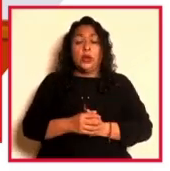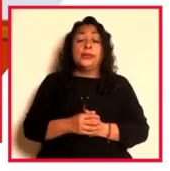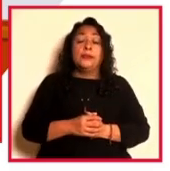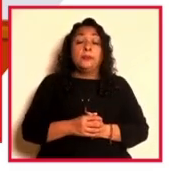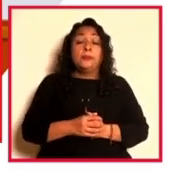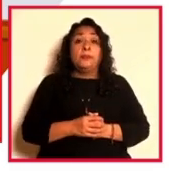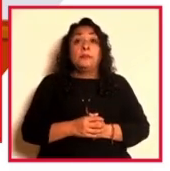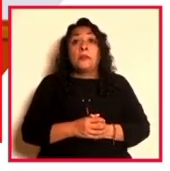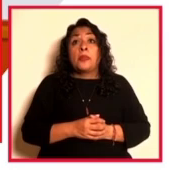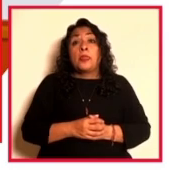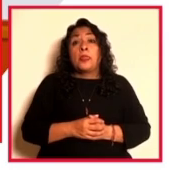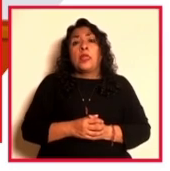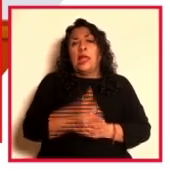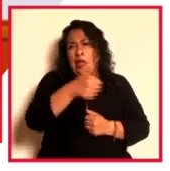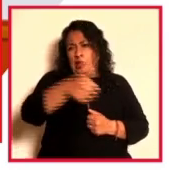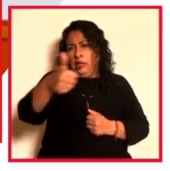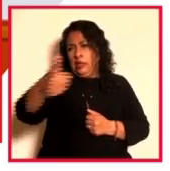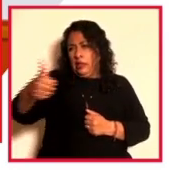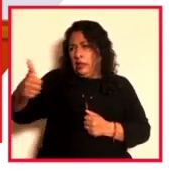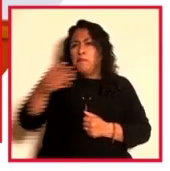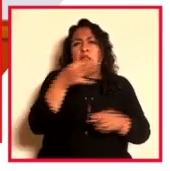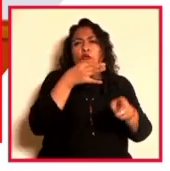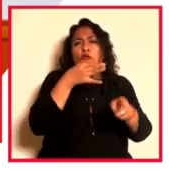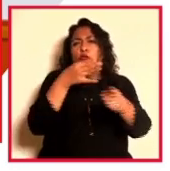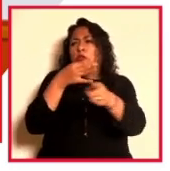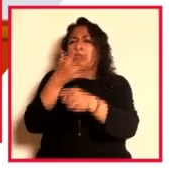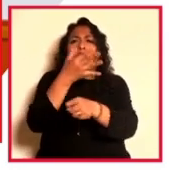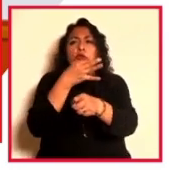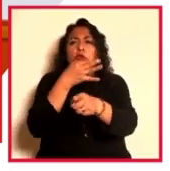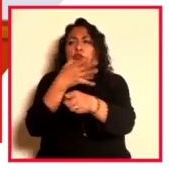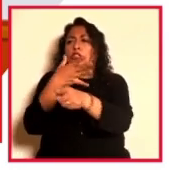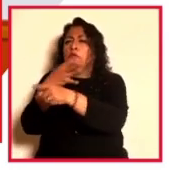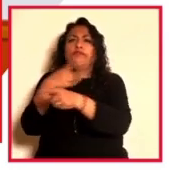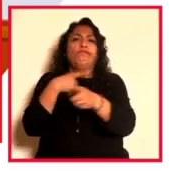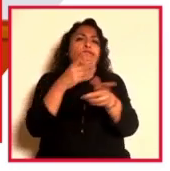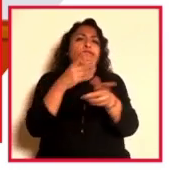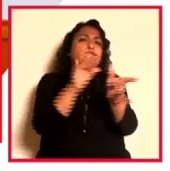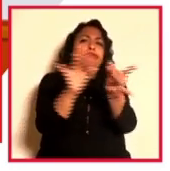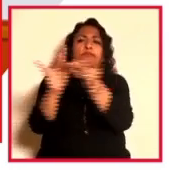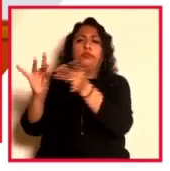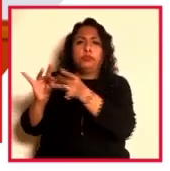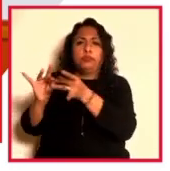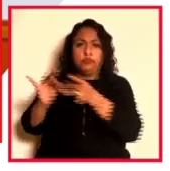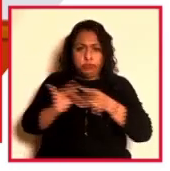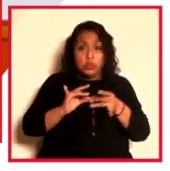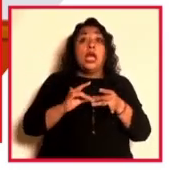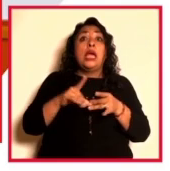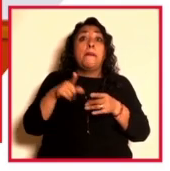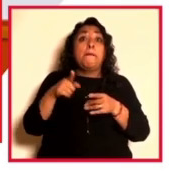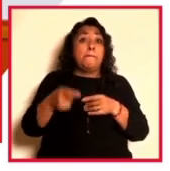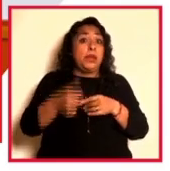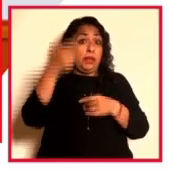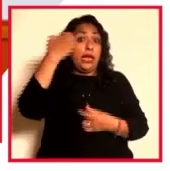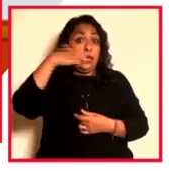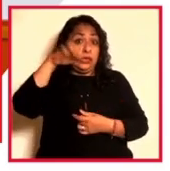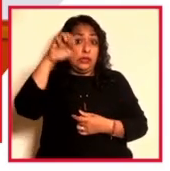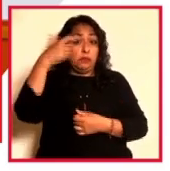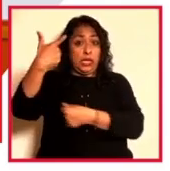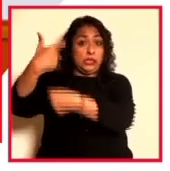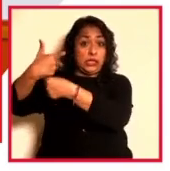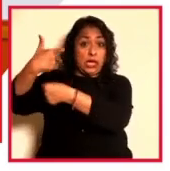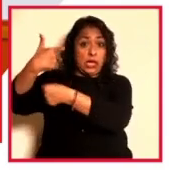te digo cada uno tenía unos minutitos 5 minutos para hablar ahí tuve la primera experiencia con la cámara fue muy